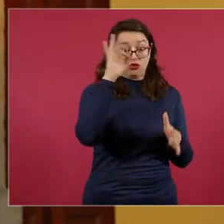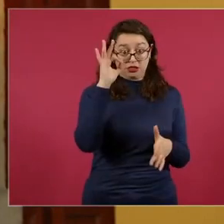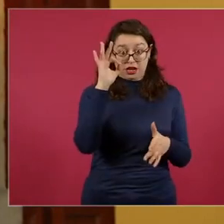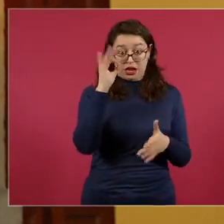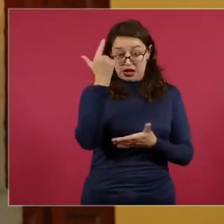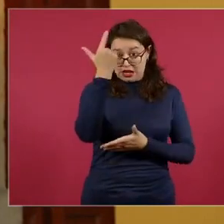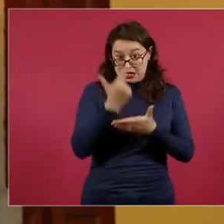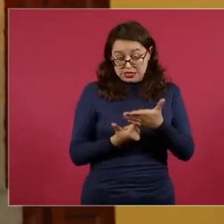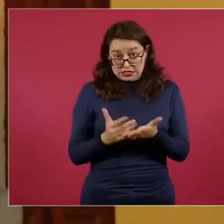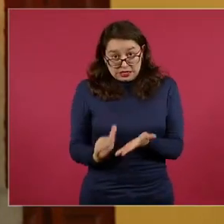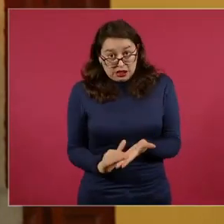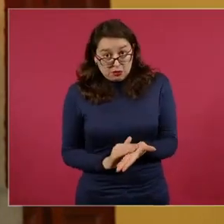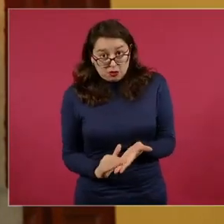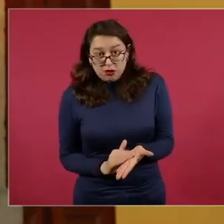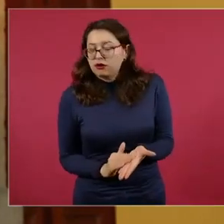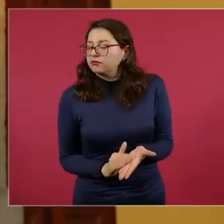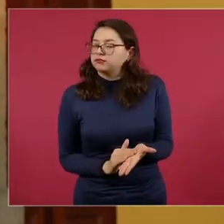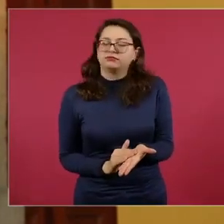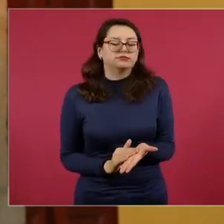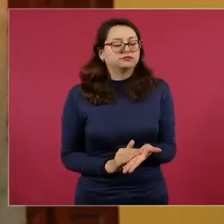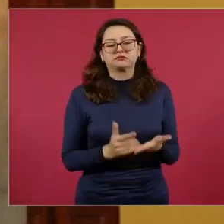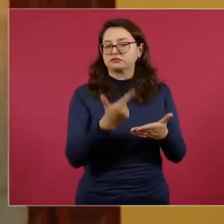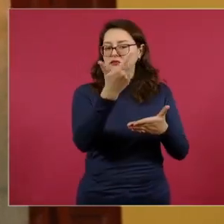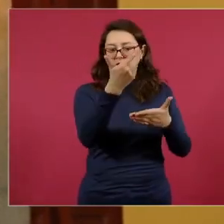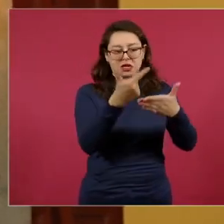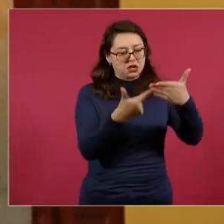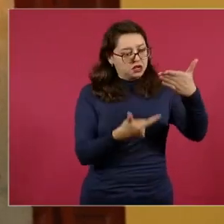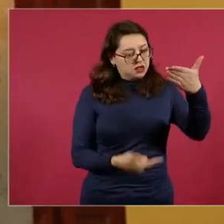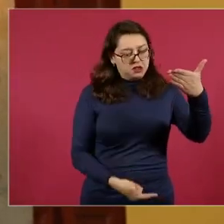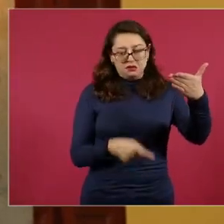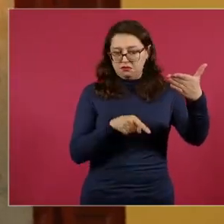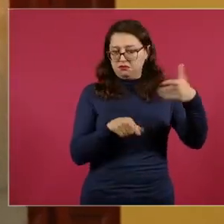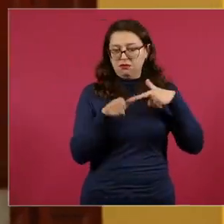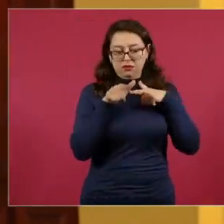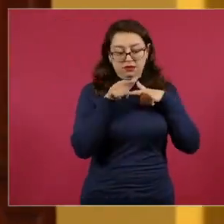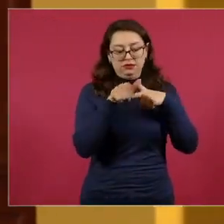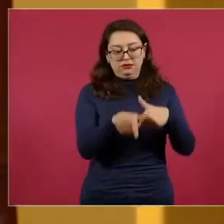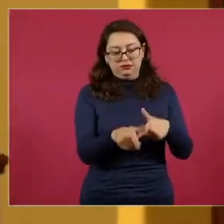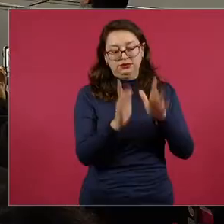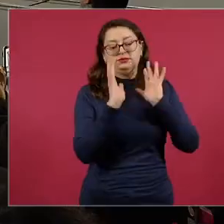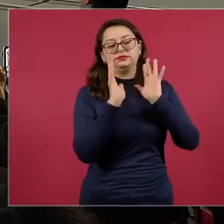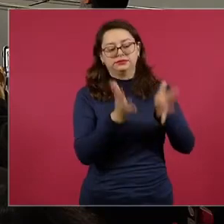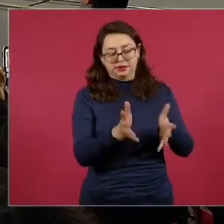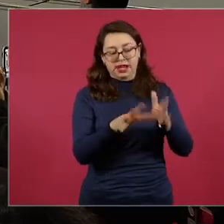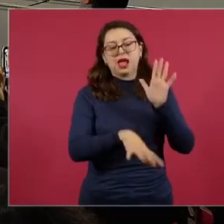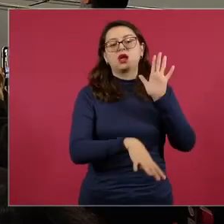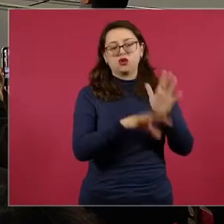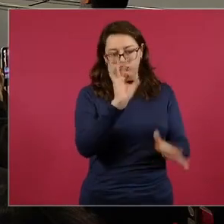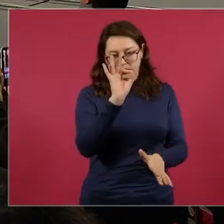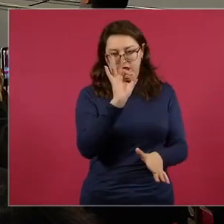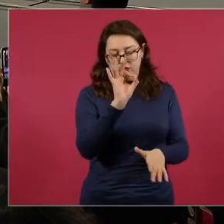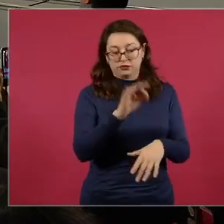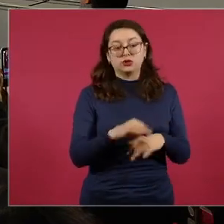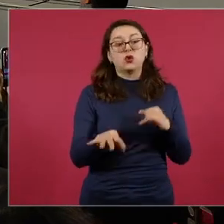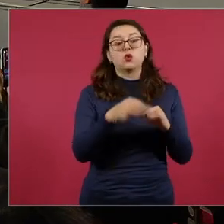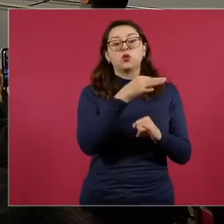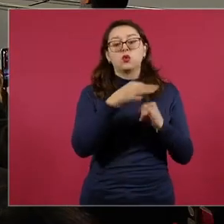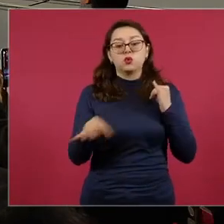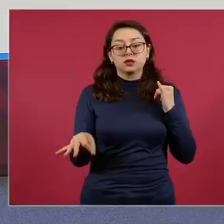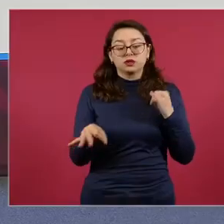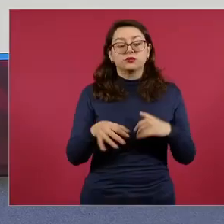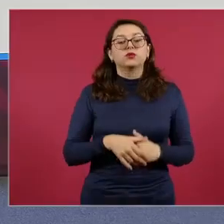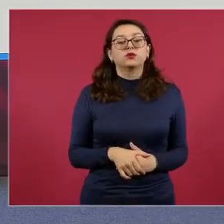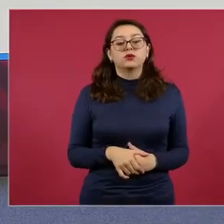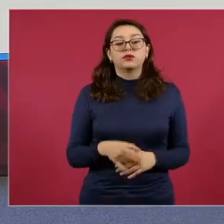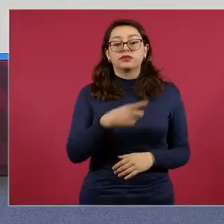del registro, seguirá encontrándose en la base de datos, pero aparecerá como localizada. Y finalmente,